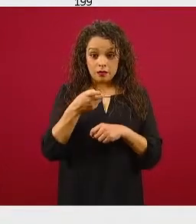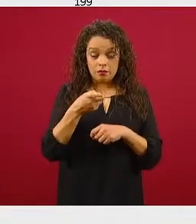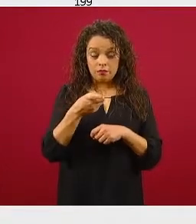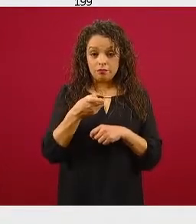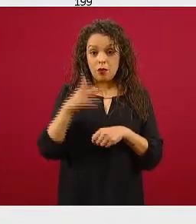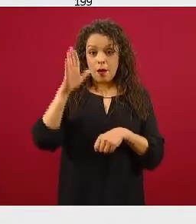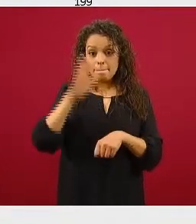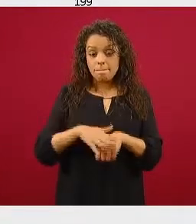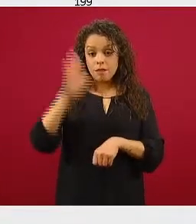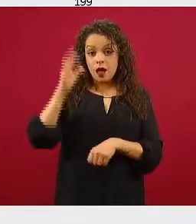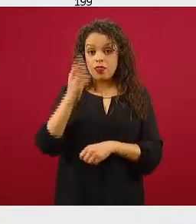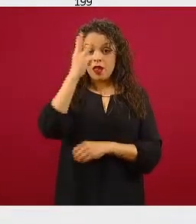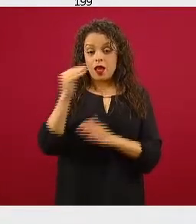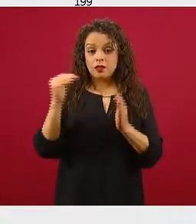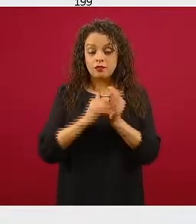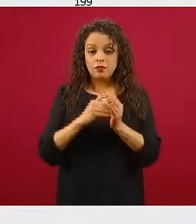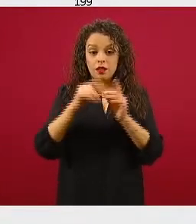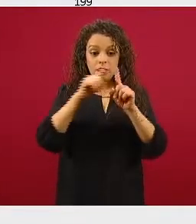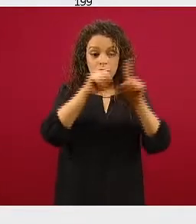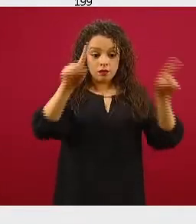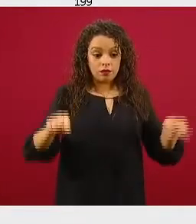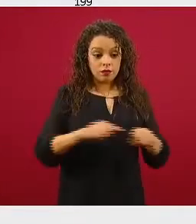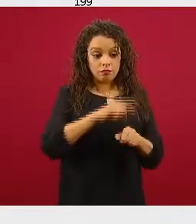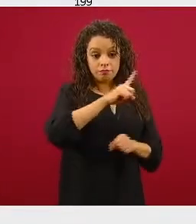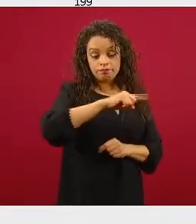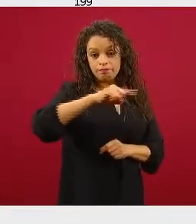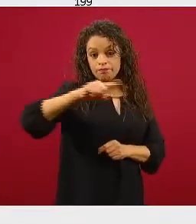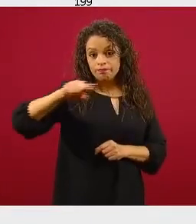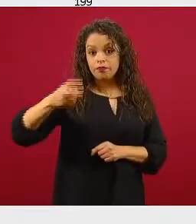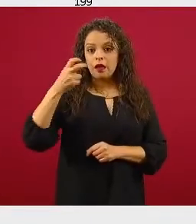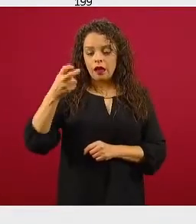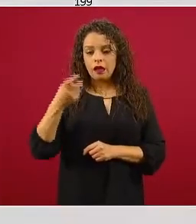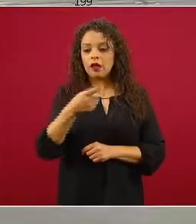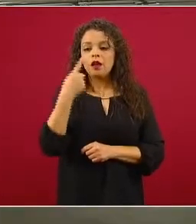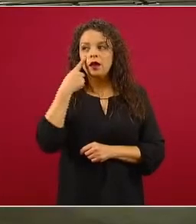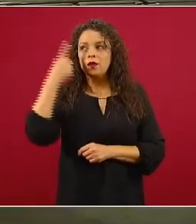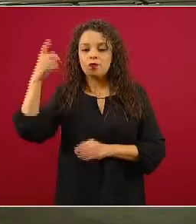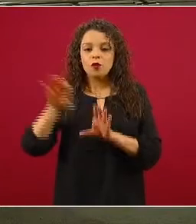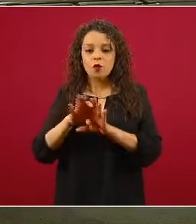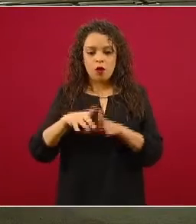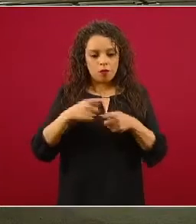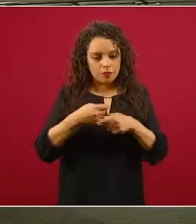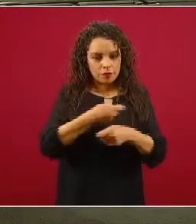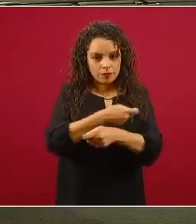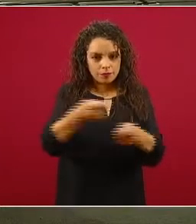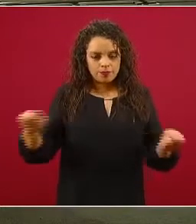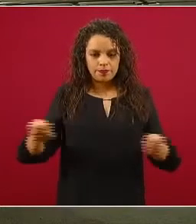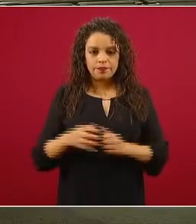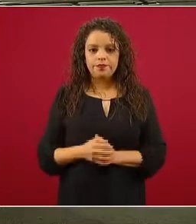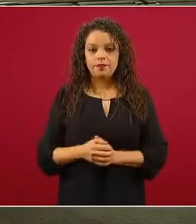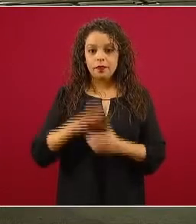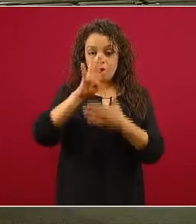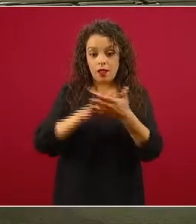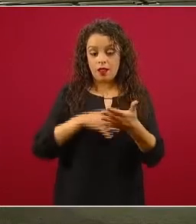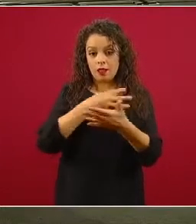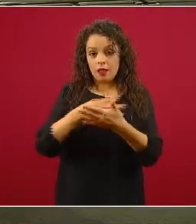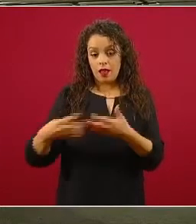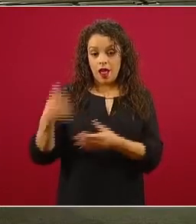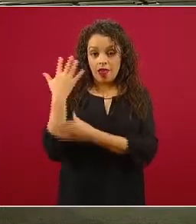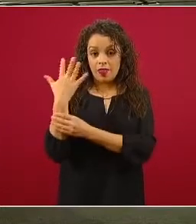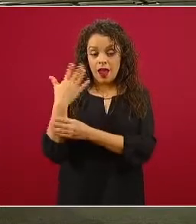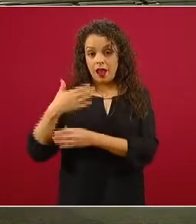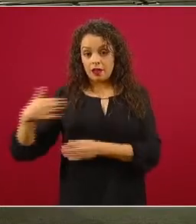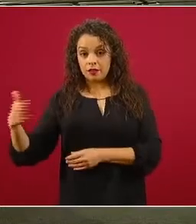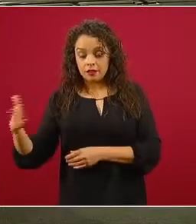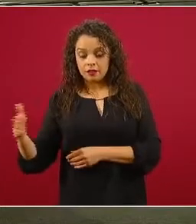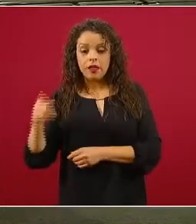de 3,000, y esto es cómo se han distribuido en la tabla de la derecha, donde también hacemos mención